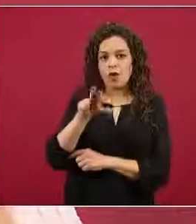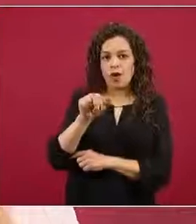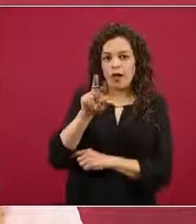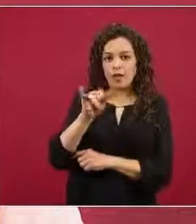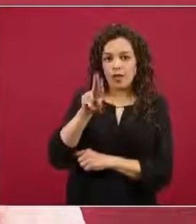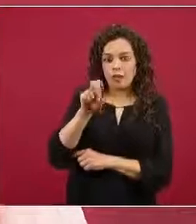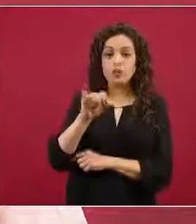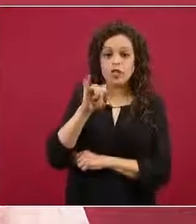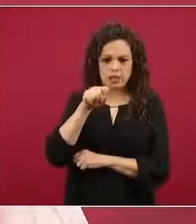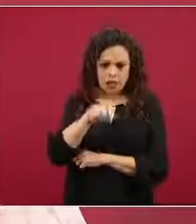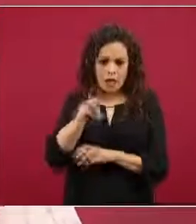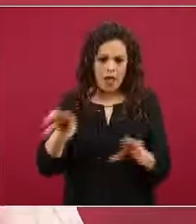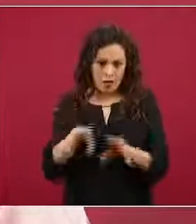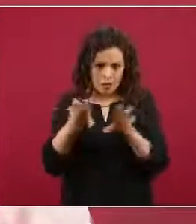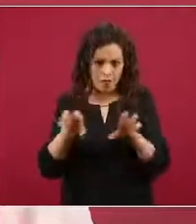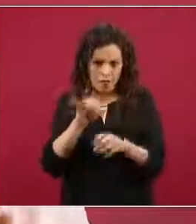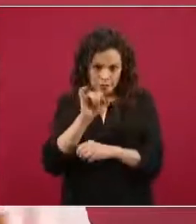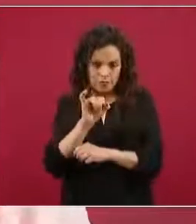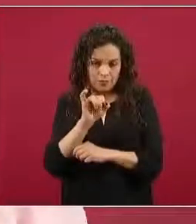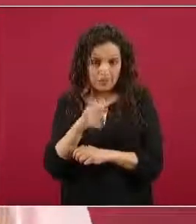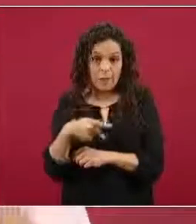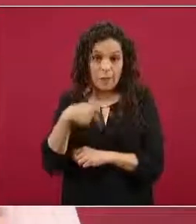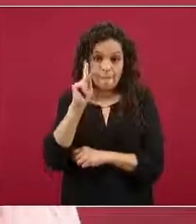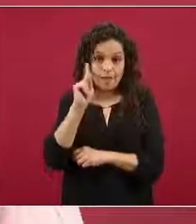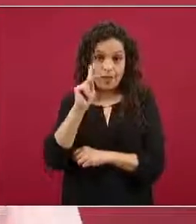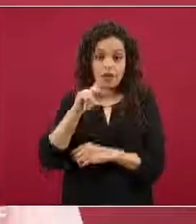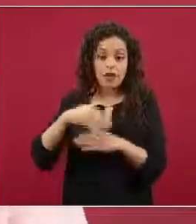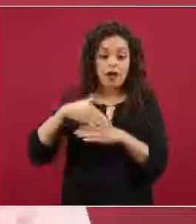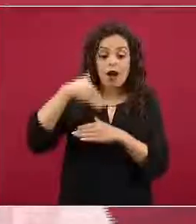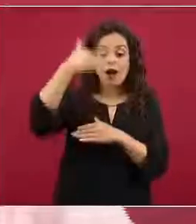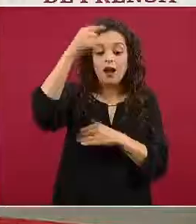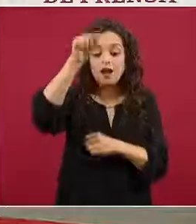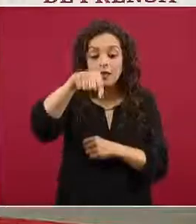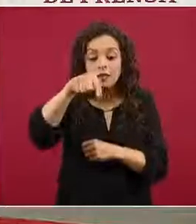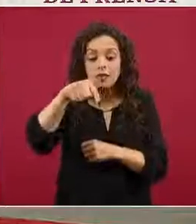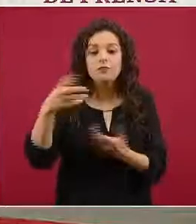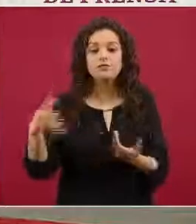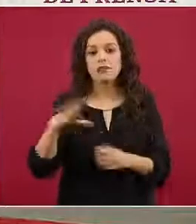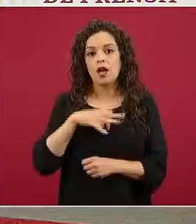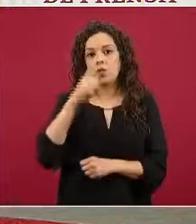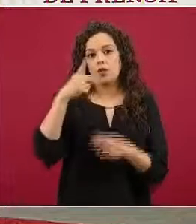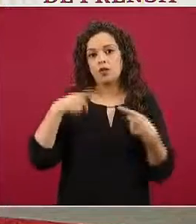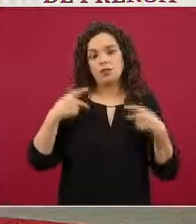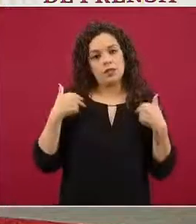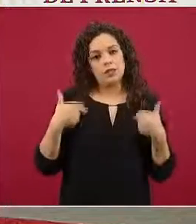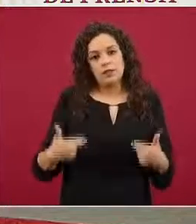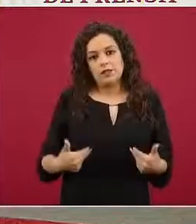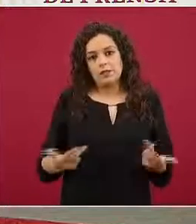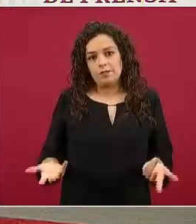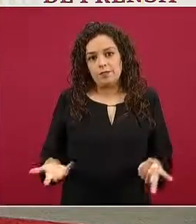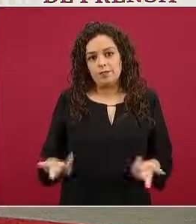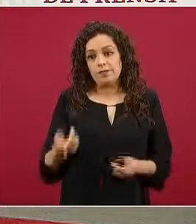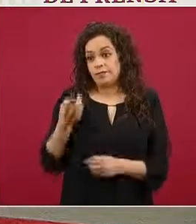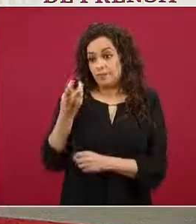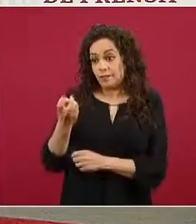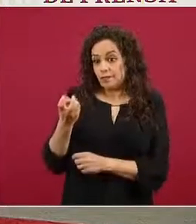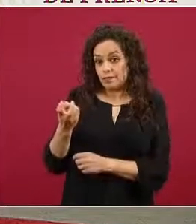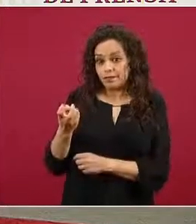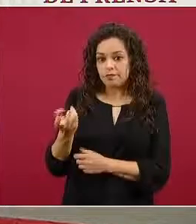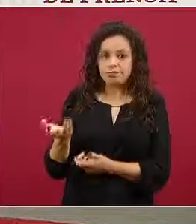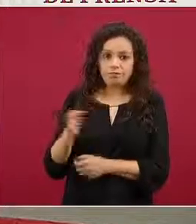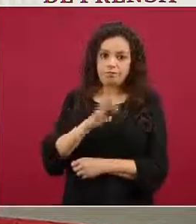lo que está ahí, pero siempre detrás de esa página hay un ser humano, y ese ser humano